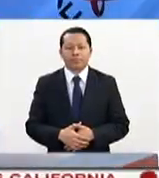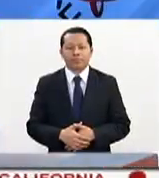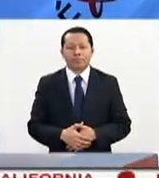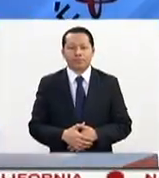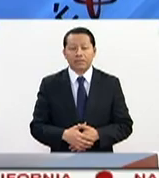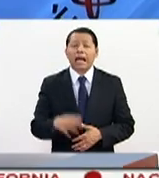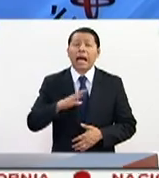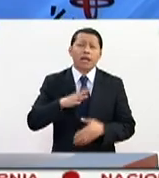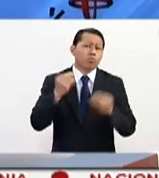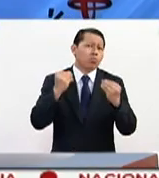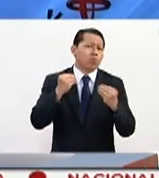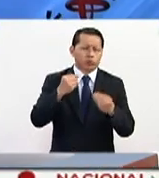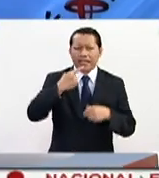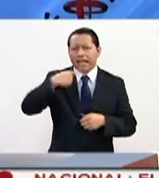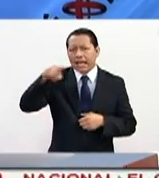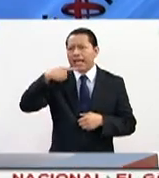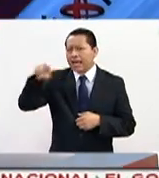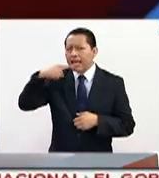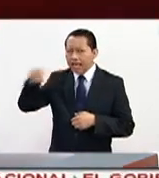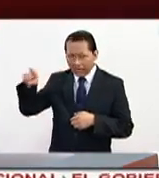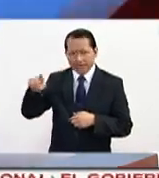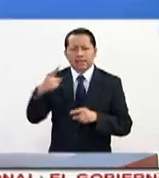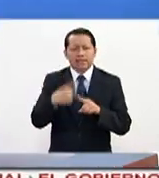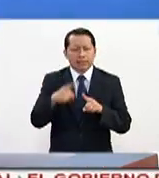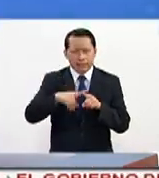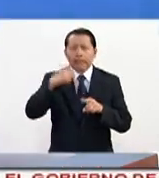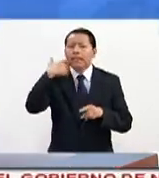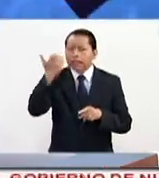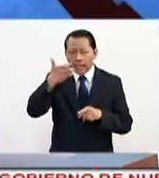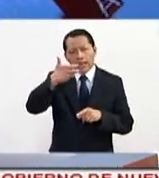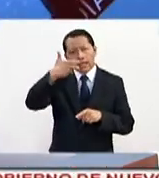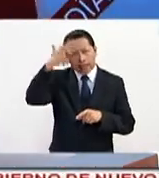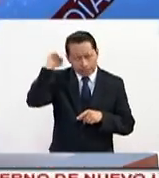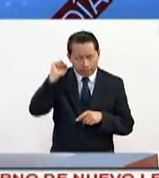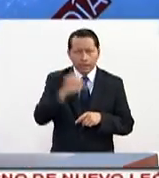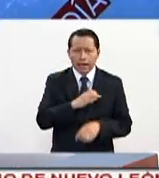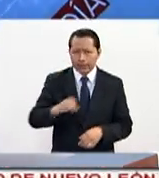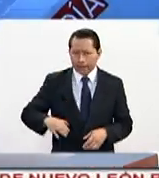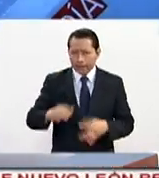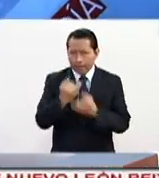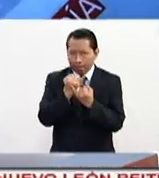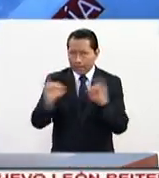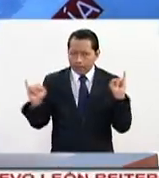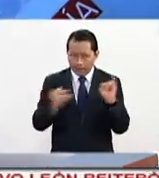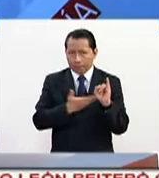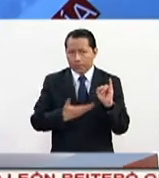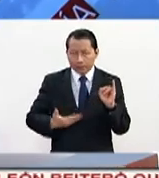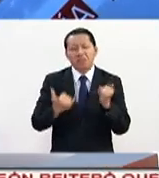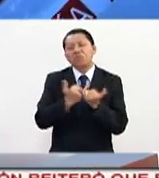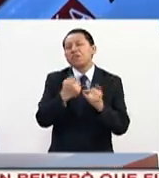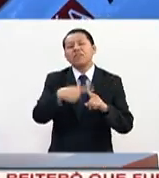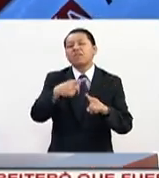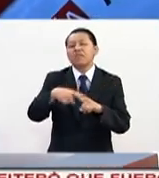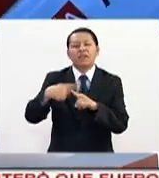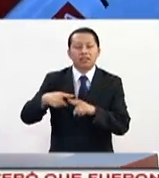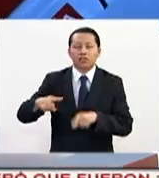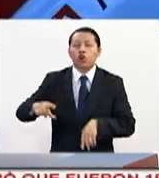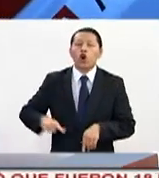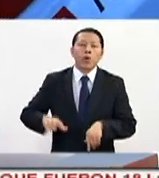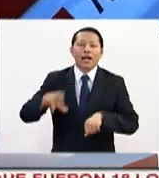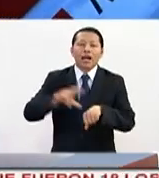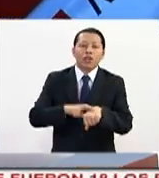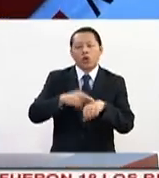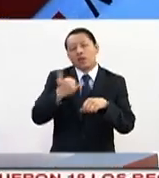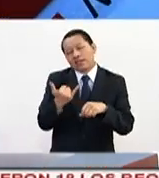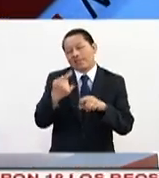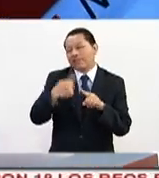Ha habido muchas quejas por parte de los que pretenden ser candidatos independientes a la presidencia y también a las diferentes gobernaturas y